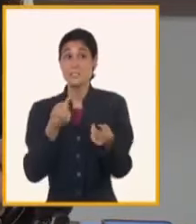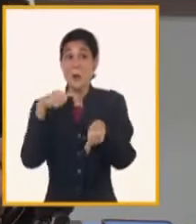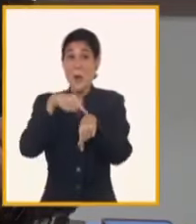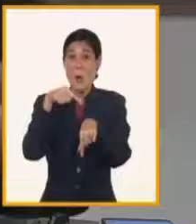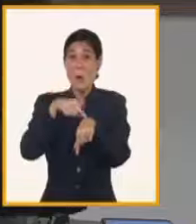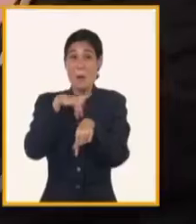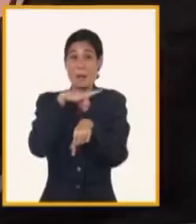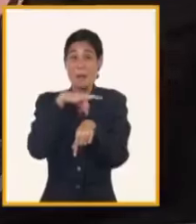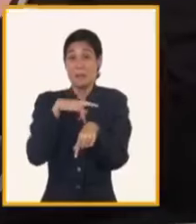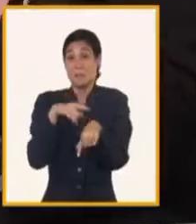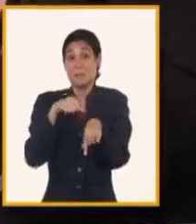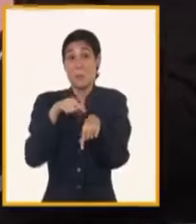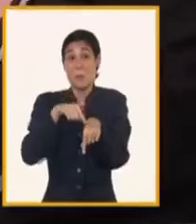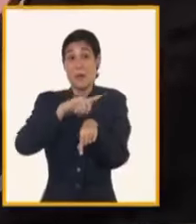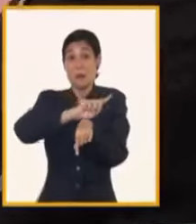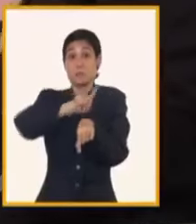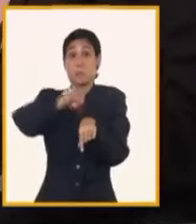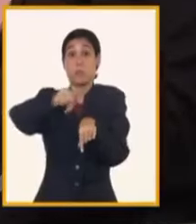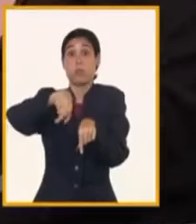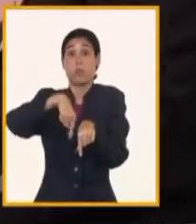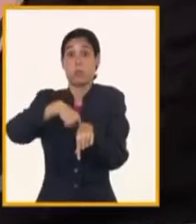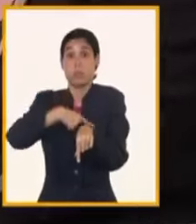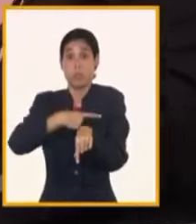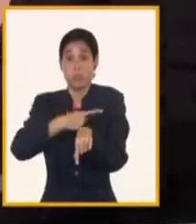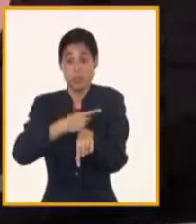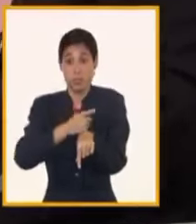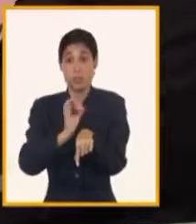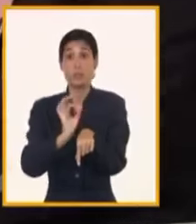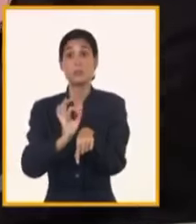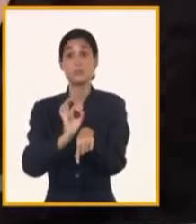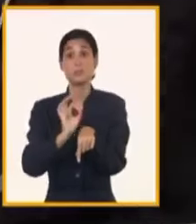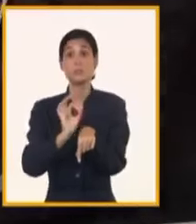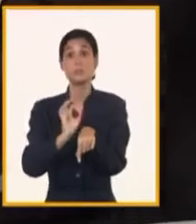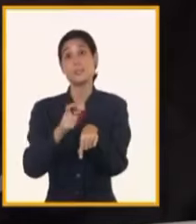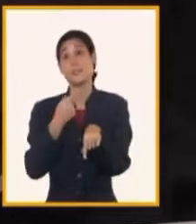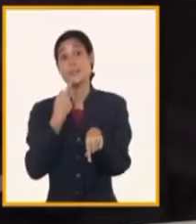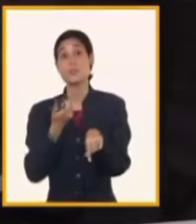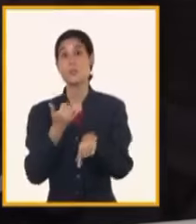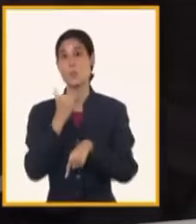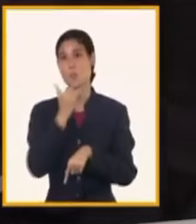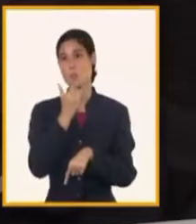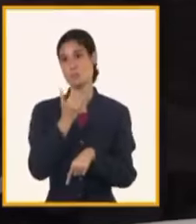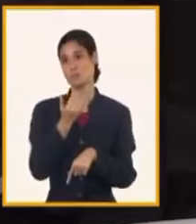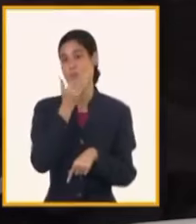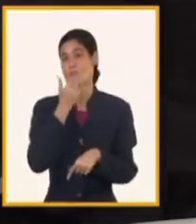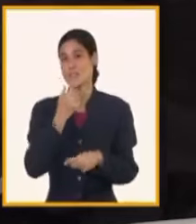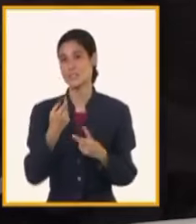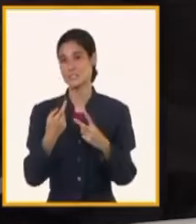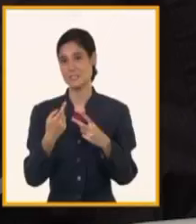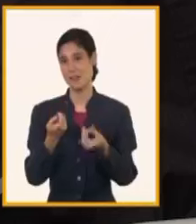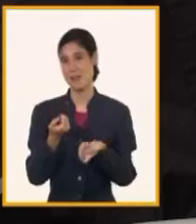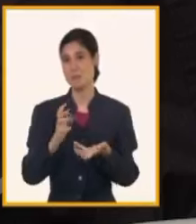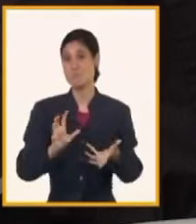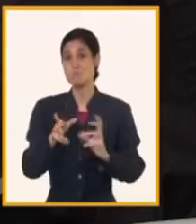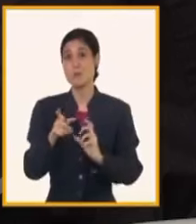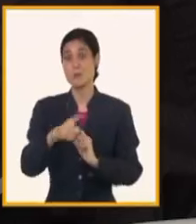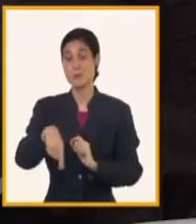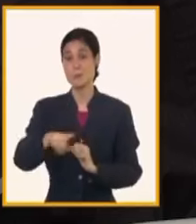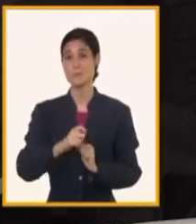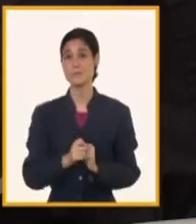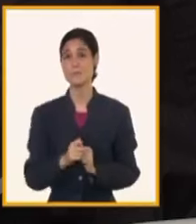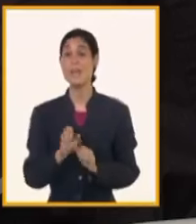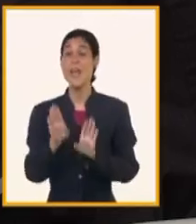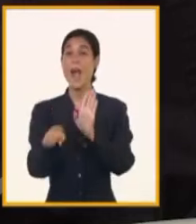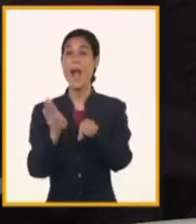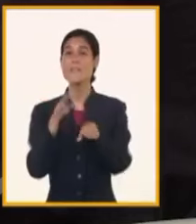horas entonces Y eso se va balanceando también lo hay hay circuitos que no son apaga pero en un